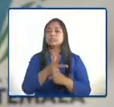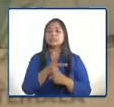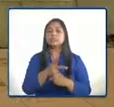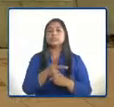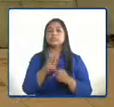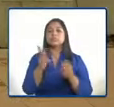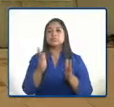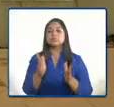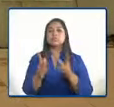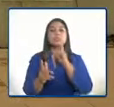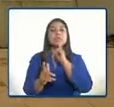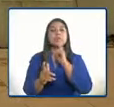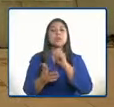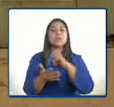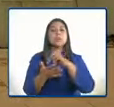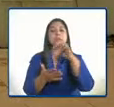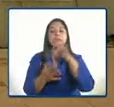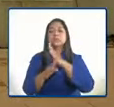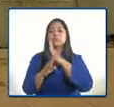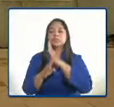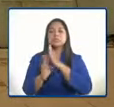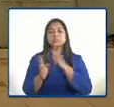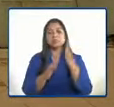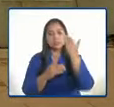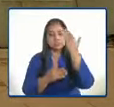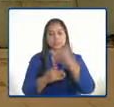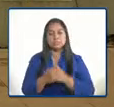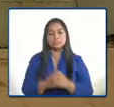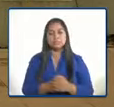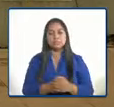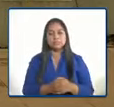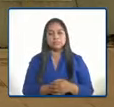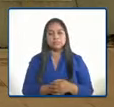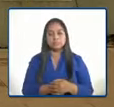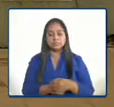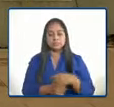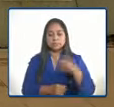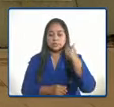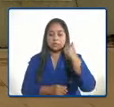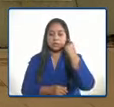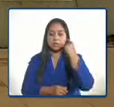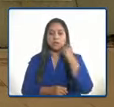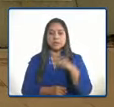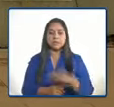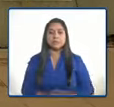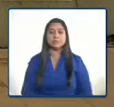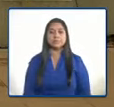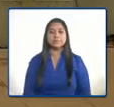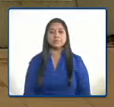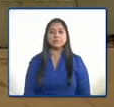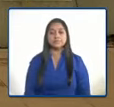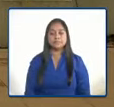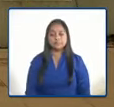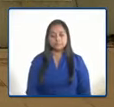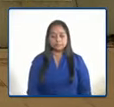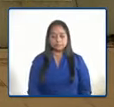seguro. Gracias, muchísimas gracias, señor secretario. Pregunta Lucía Contreras, de la Agencia Guatemalteca de Noticias.